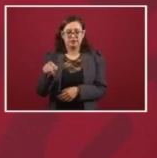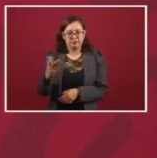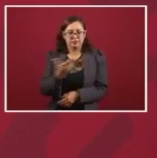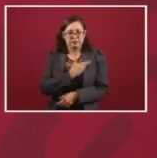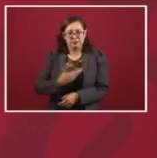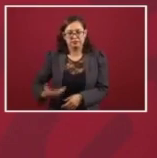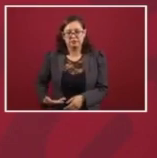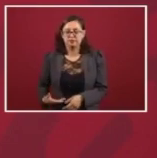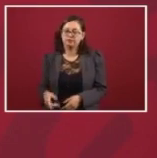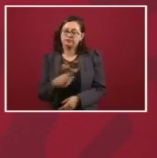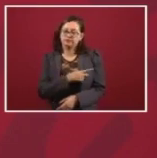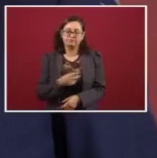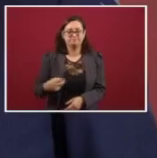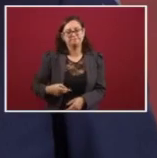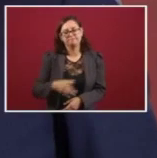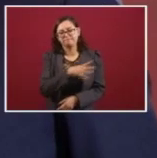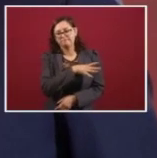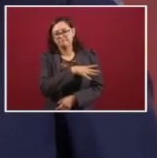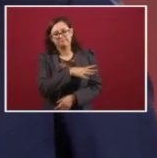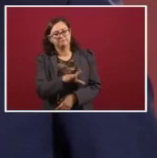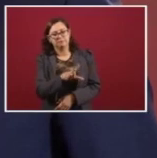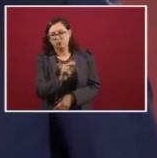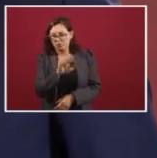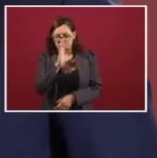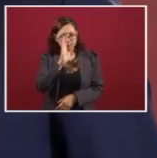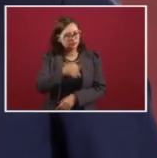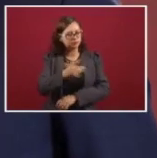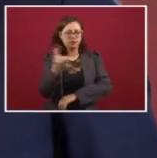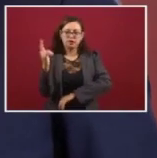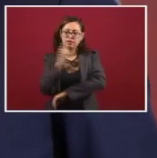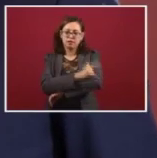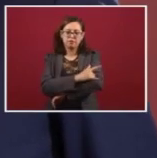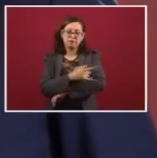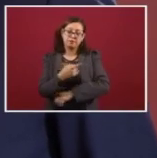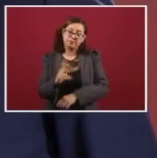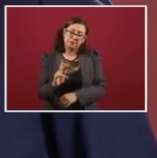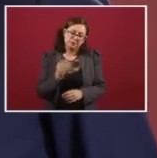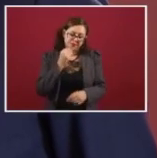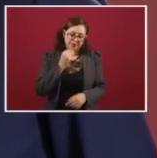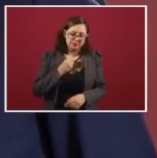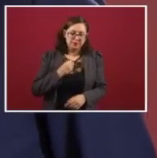rechazar esa compra, no aceptarla.